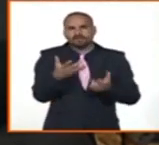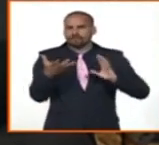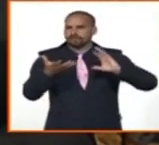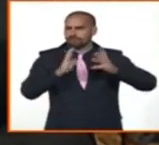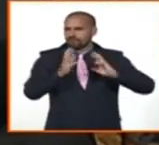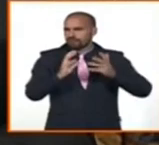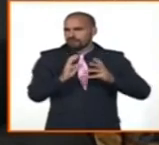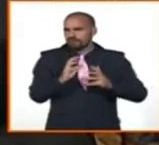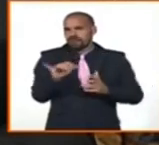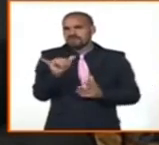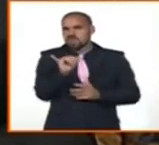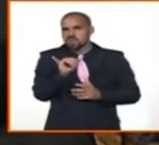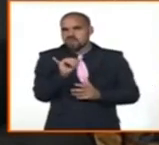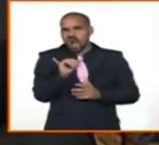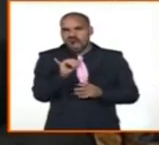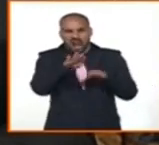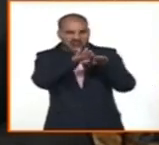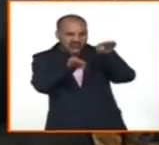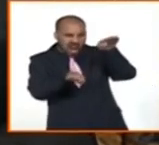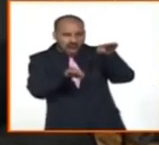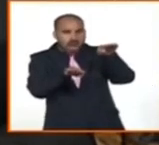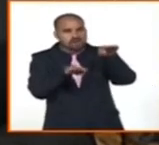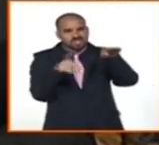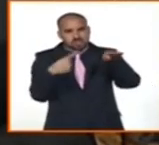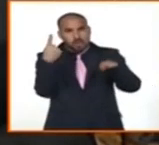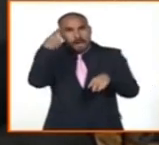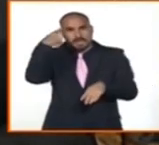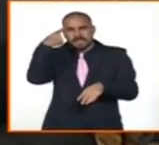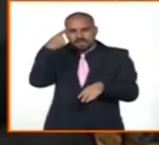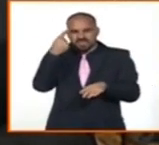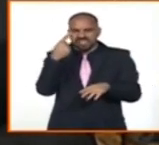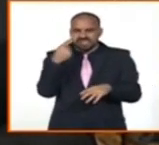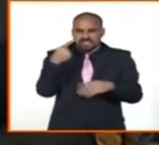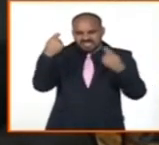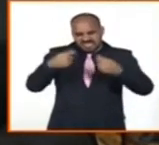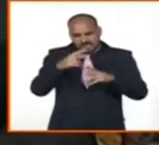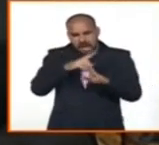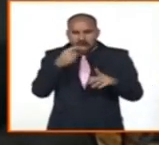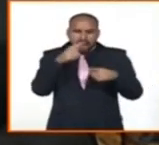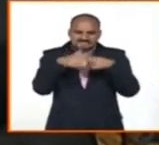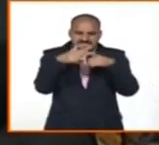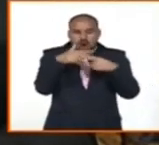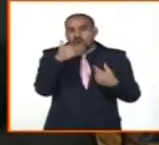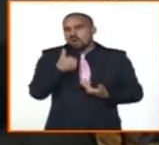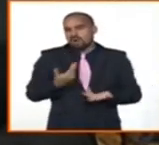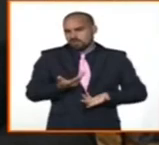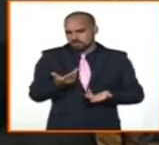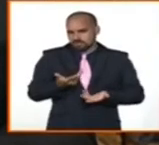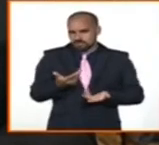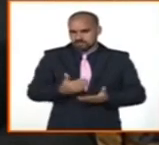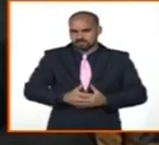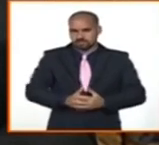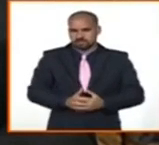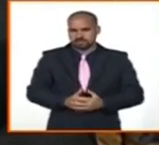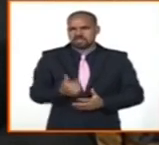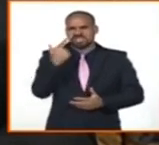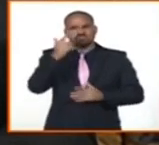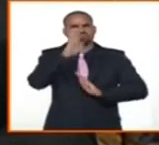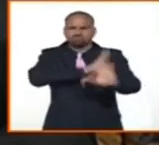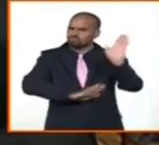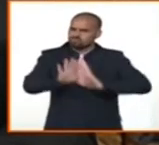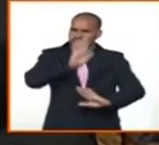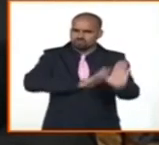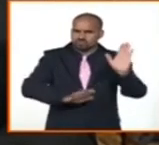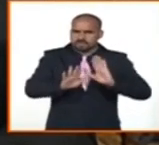de alguna manera, alguna desigualdad, enseguida estamos buscando cómo eso lo podremos contrarrestar. Por lo tanto, esa vocación, esa defensa de la